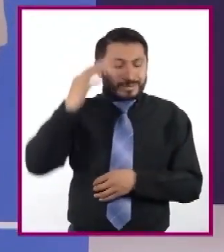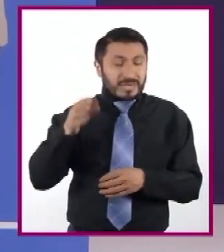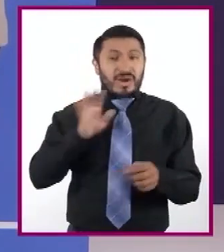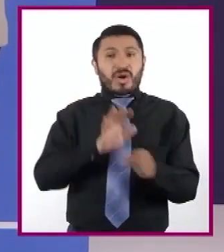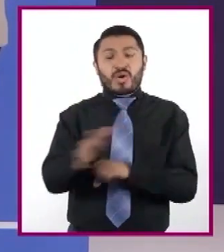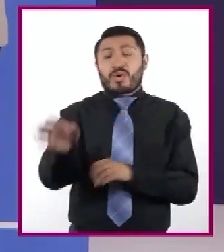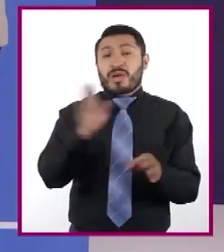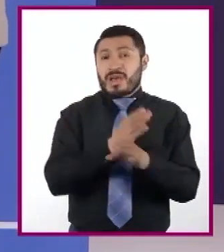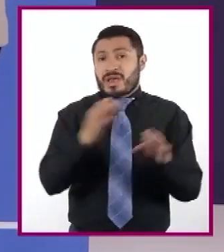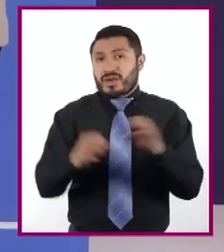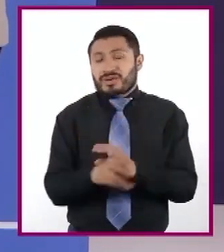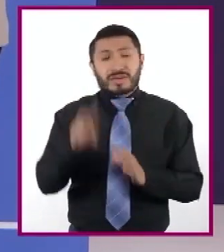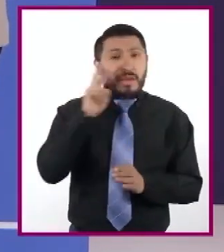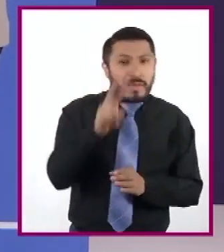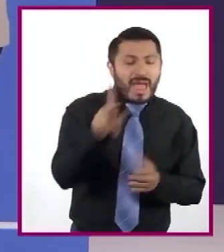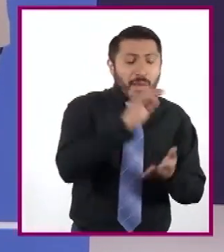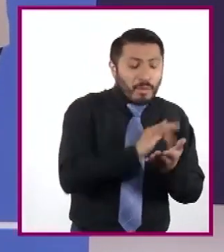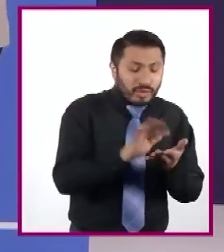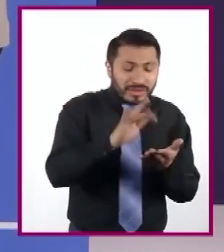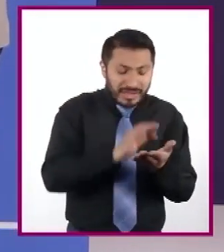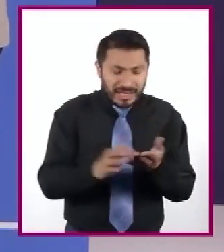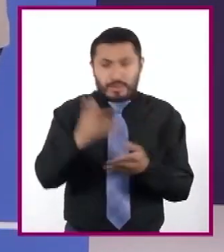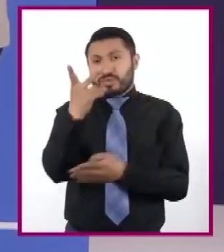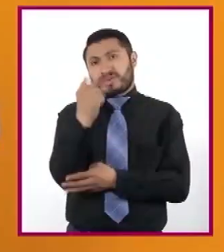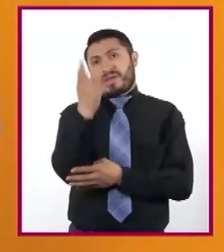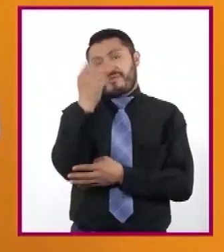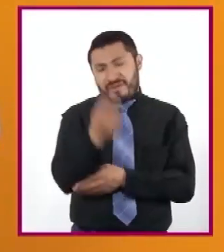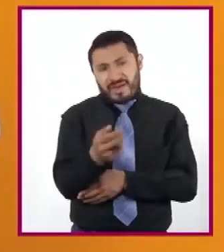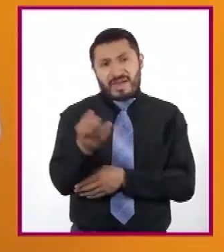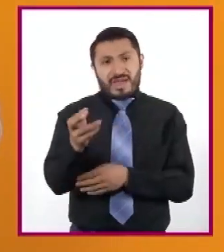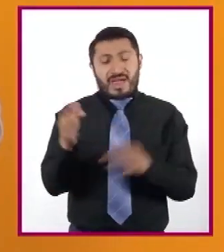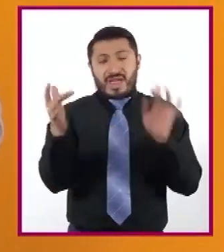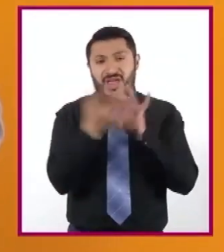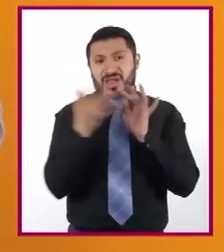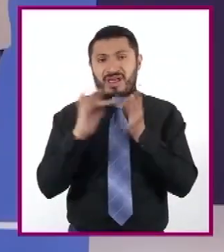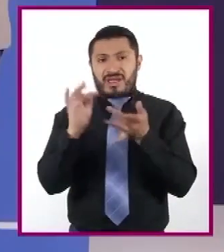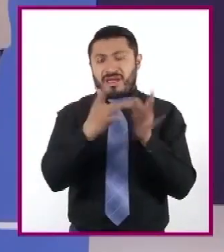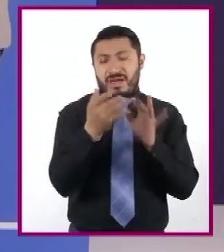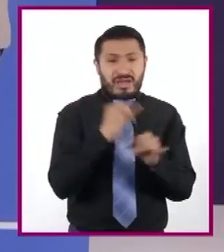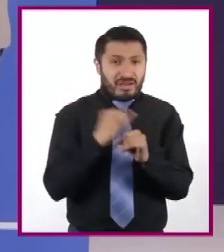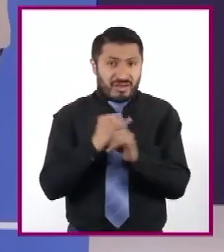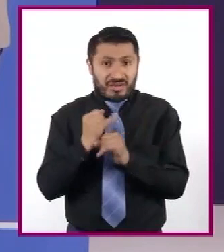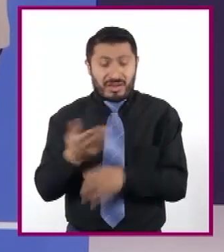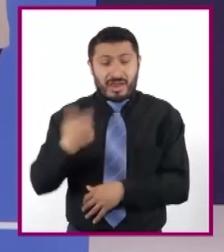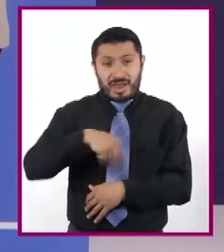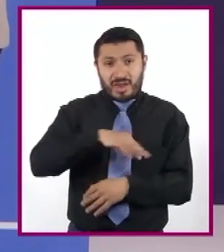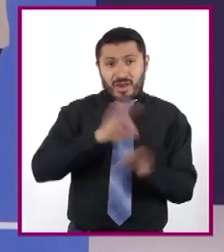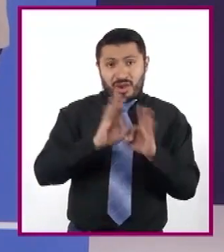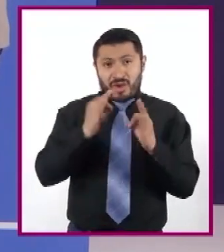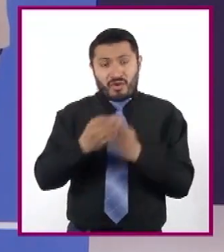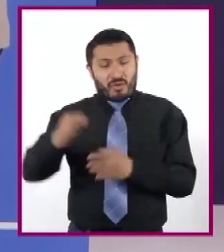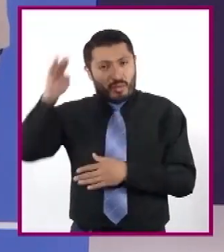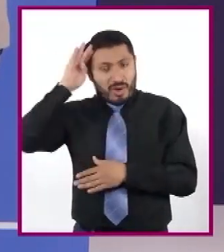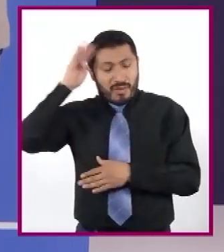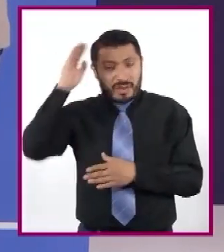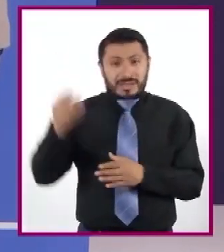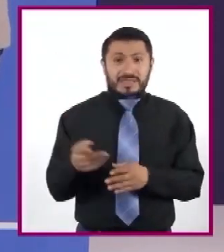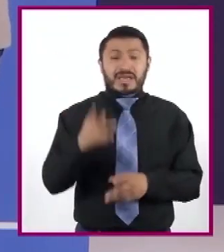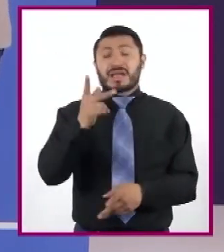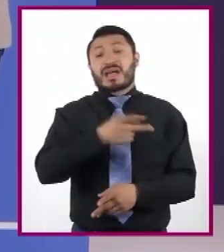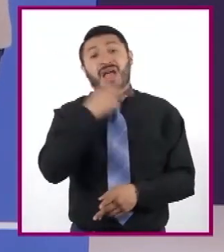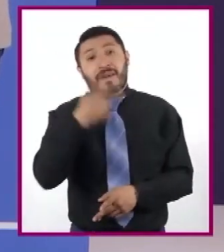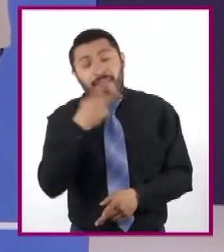redes sociales. Nuestra postura ante las diferencias con los demás, en cuanto a formas de hablar o de